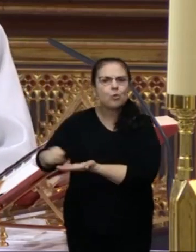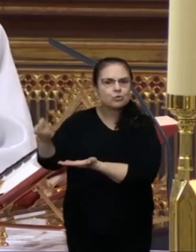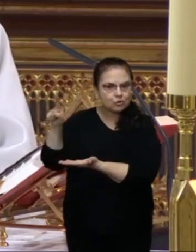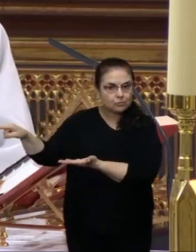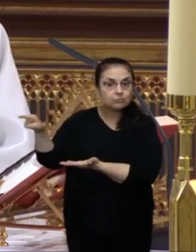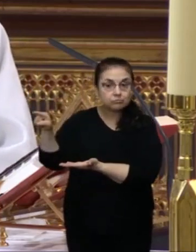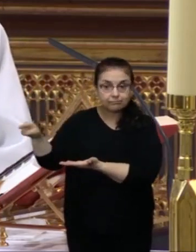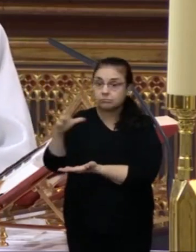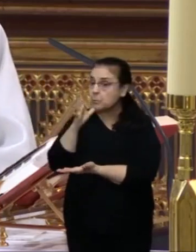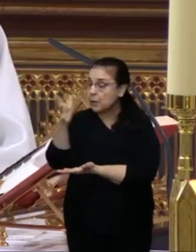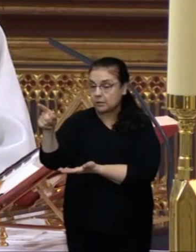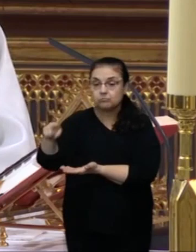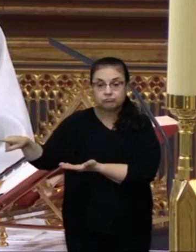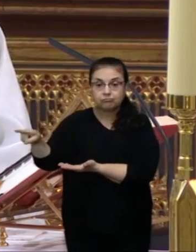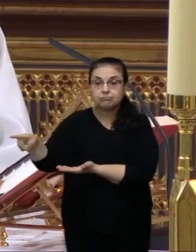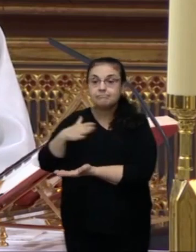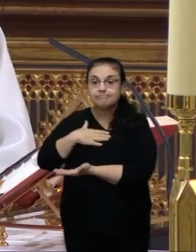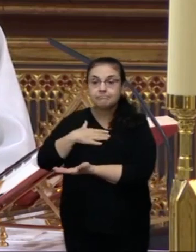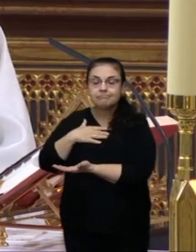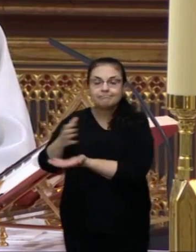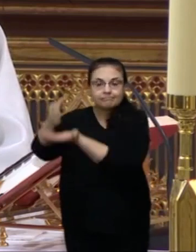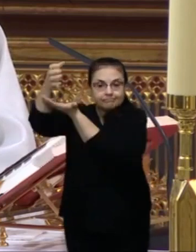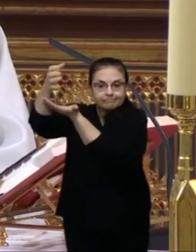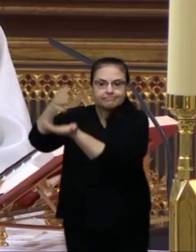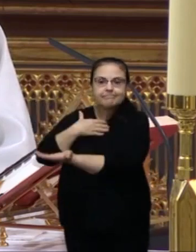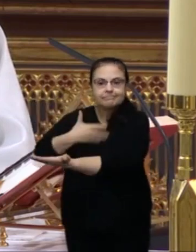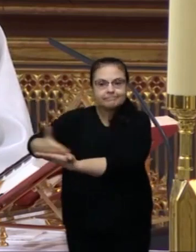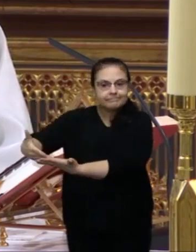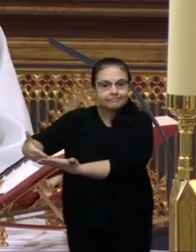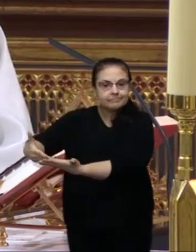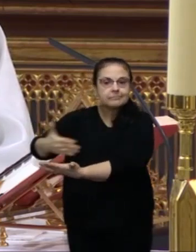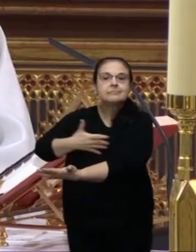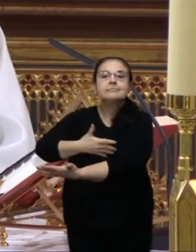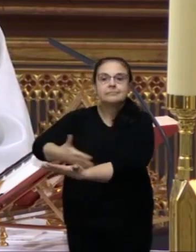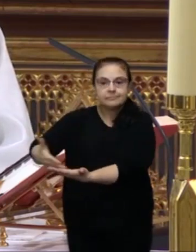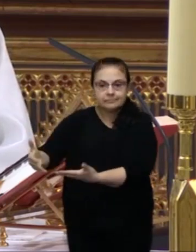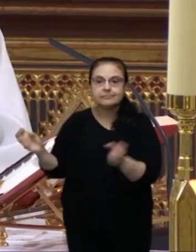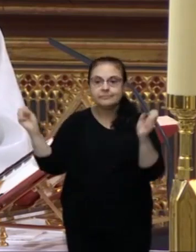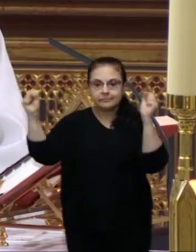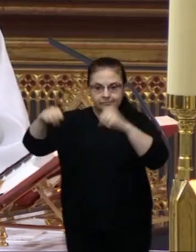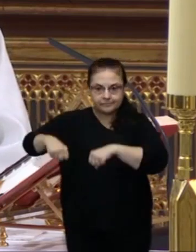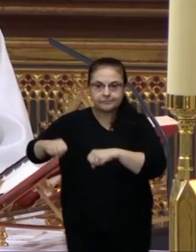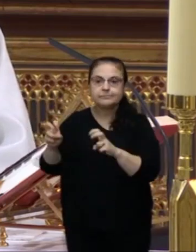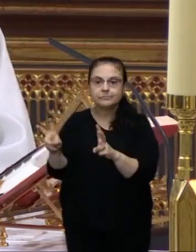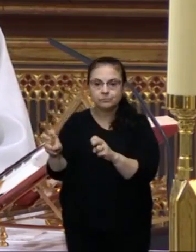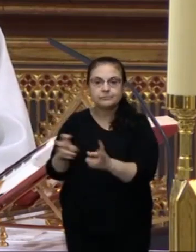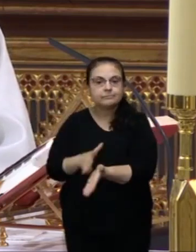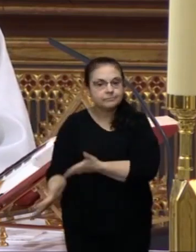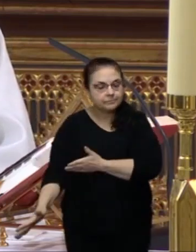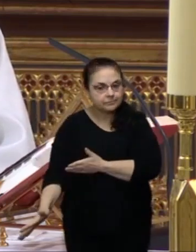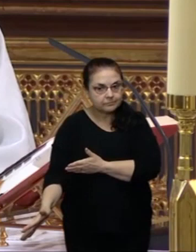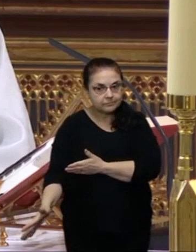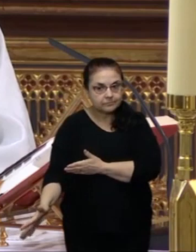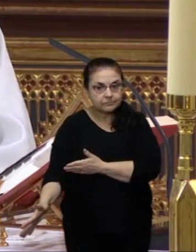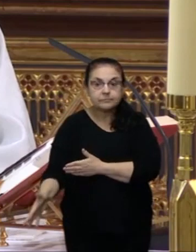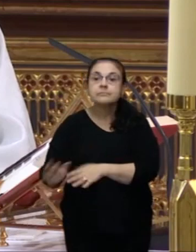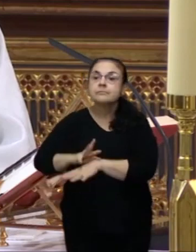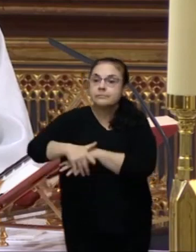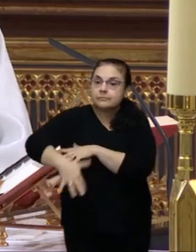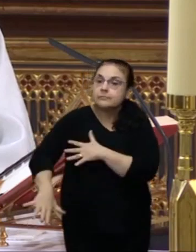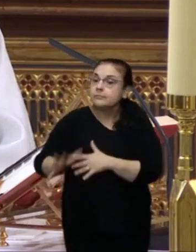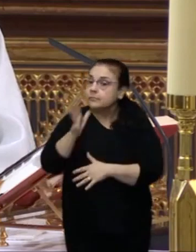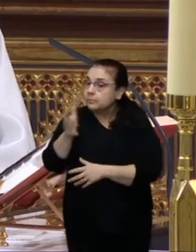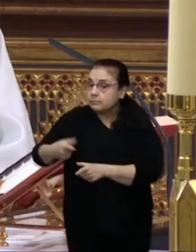él, porque este es el cáliz de mi sangre, sangre de la alianza nueva y eterna, que